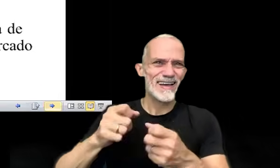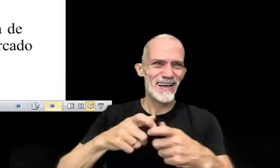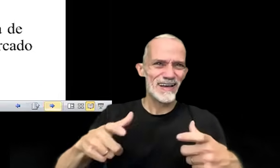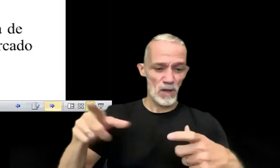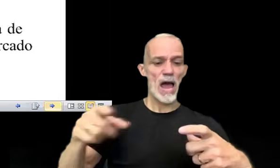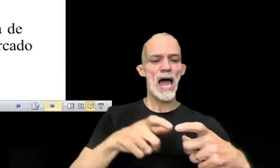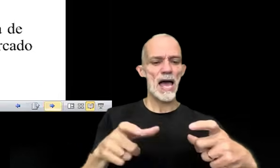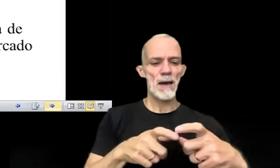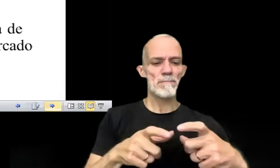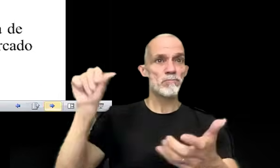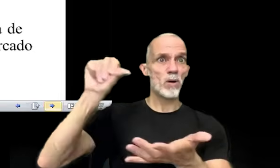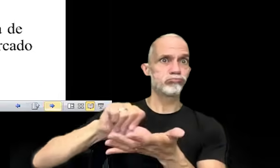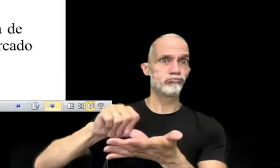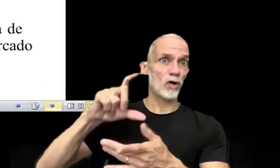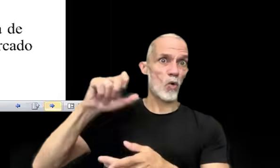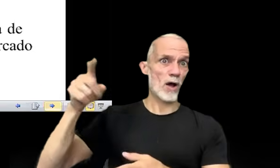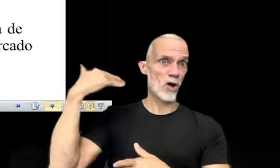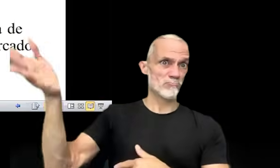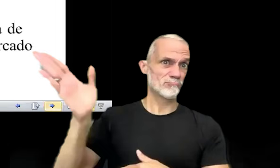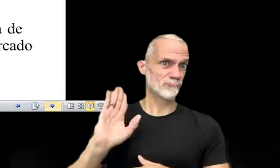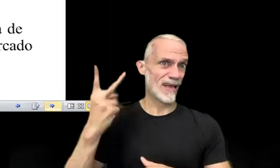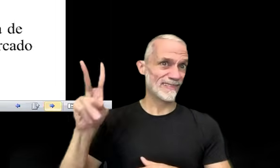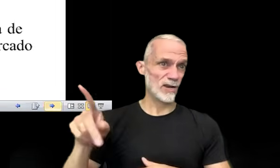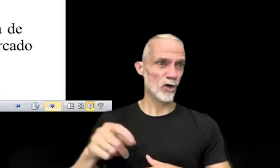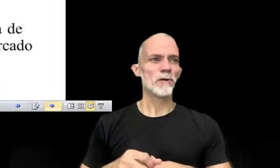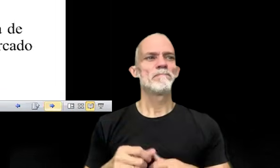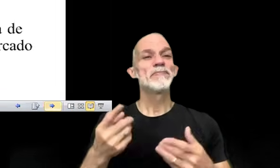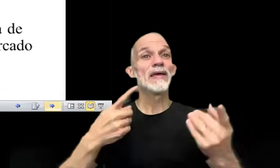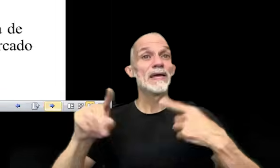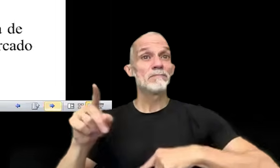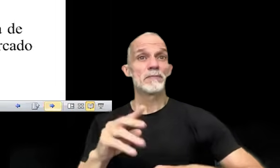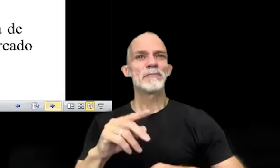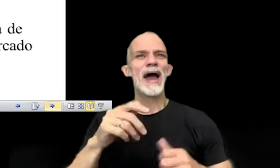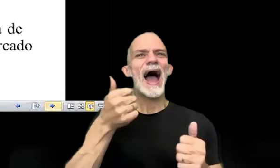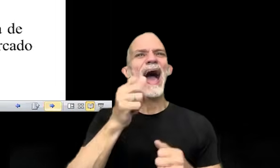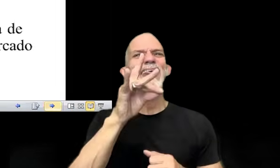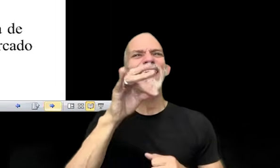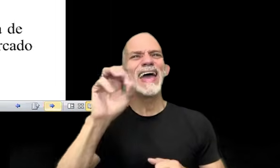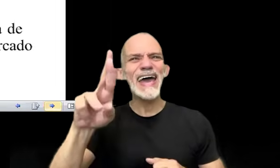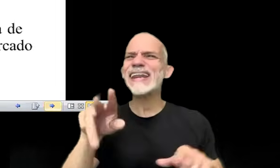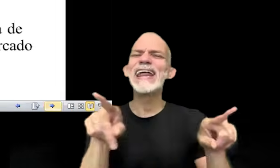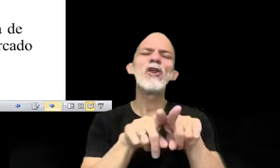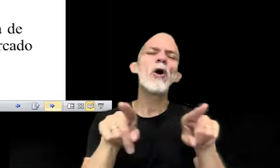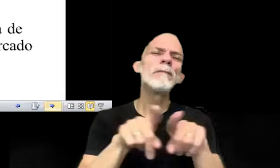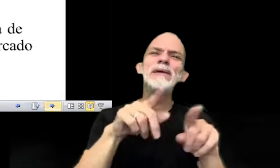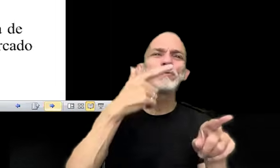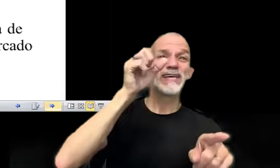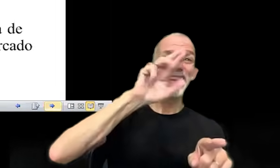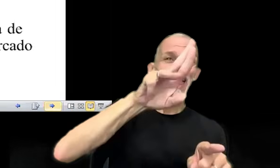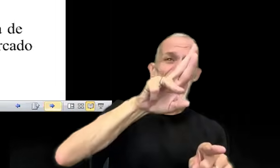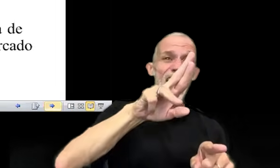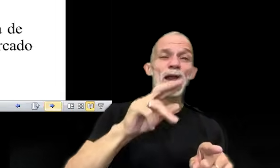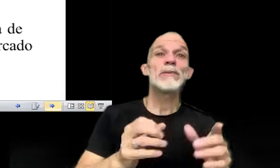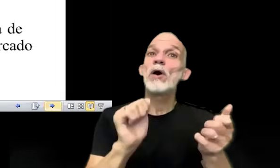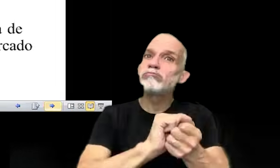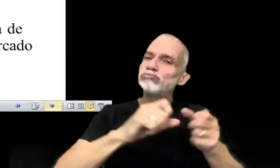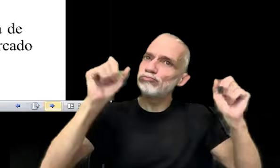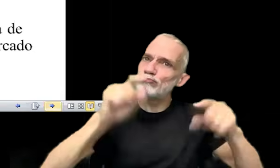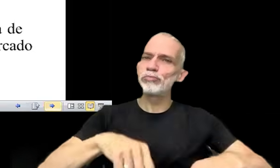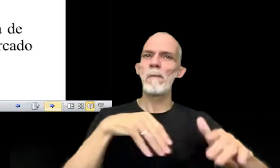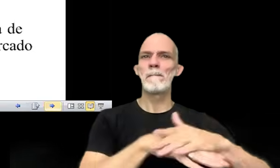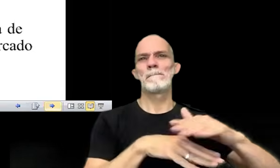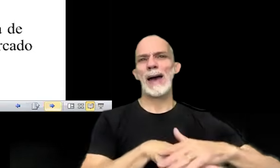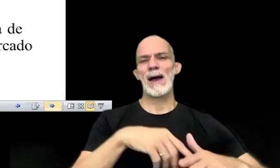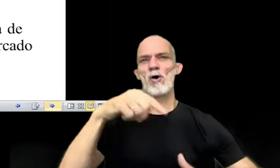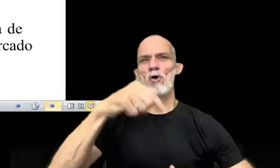acción está situado en el exterior. En cambio, en los ADR, que es lo mismo que el CDR, pero emitidos por